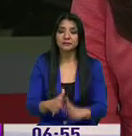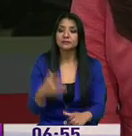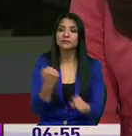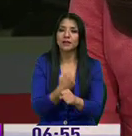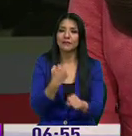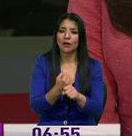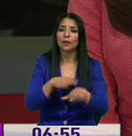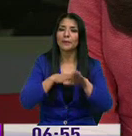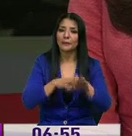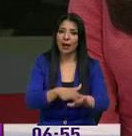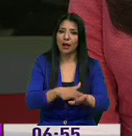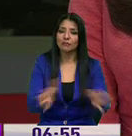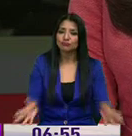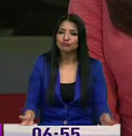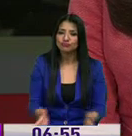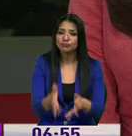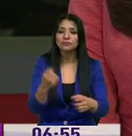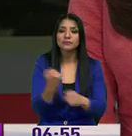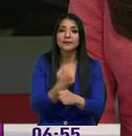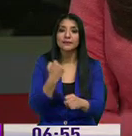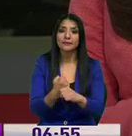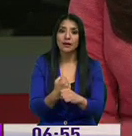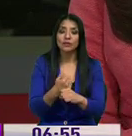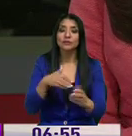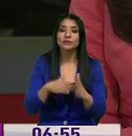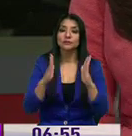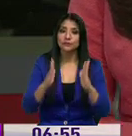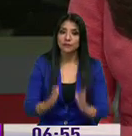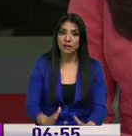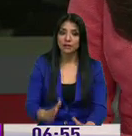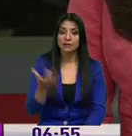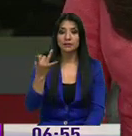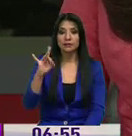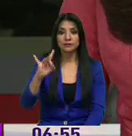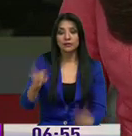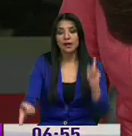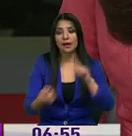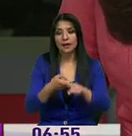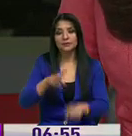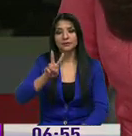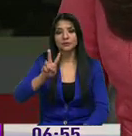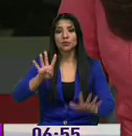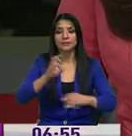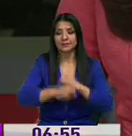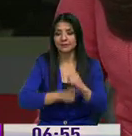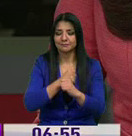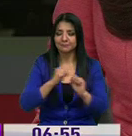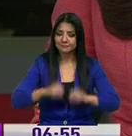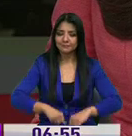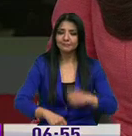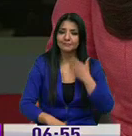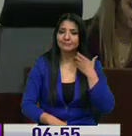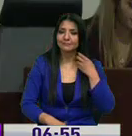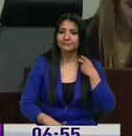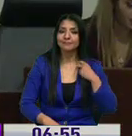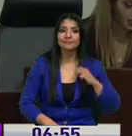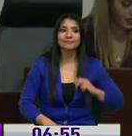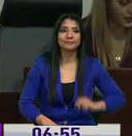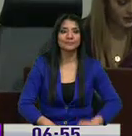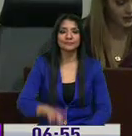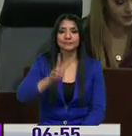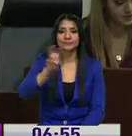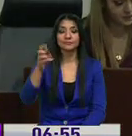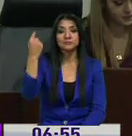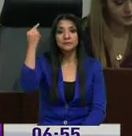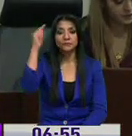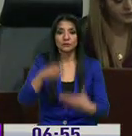cuyo objetivo es promover plazas laborales entre estudiantes de 18 a 29 años de edad 200 millones